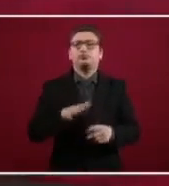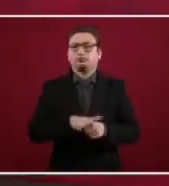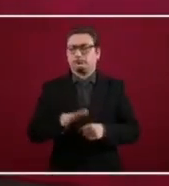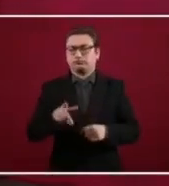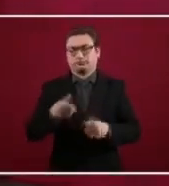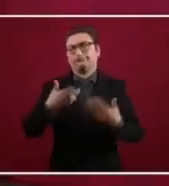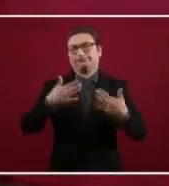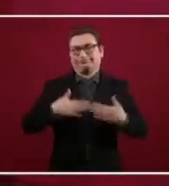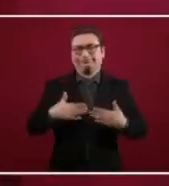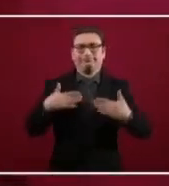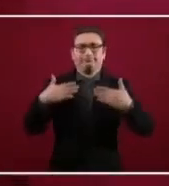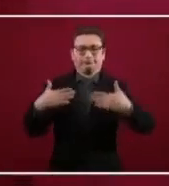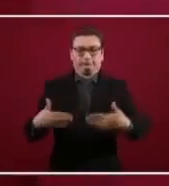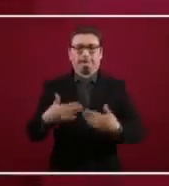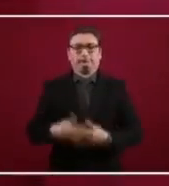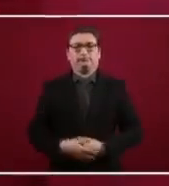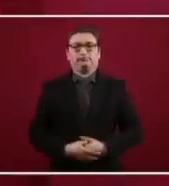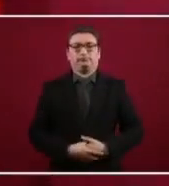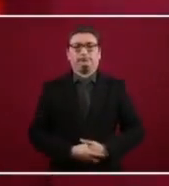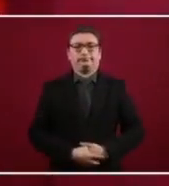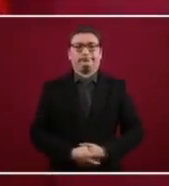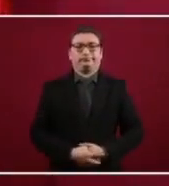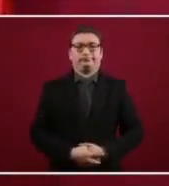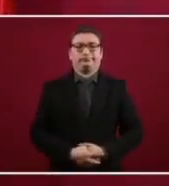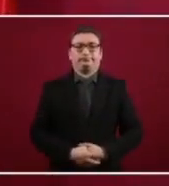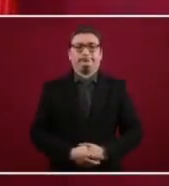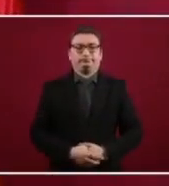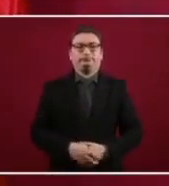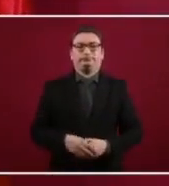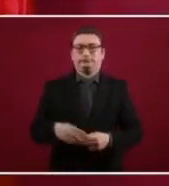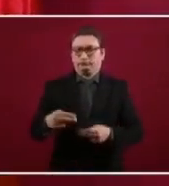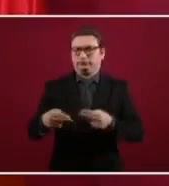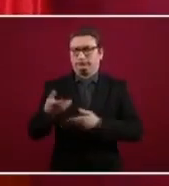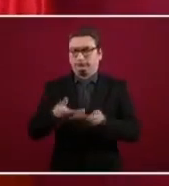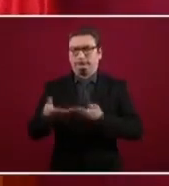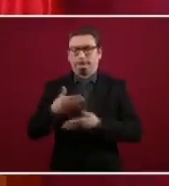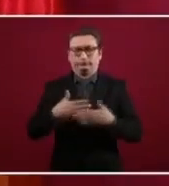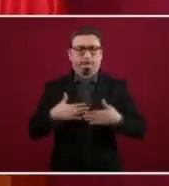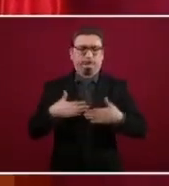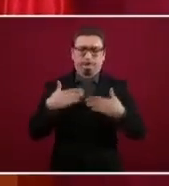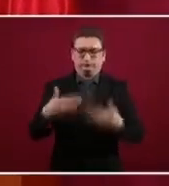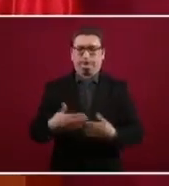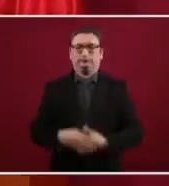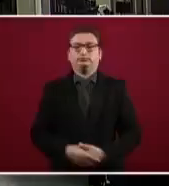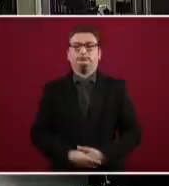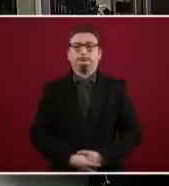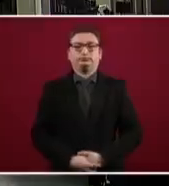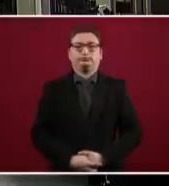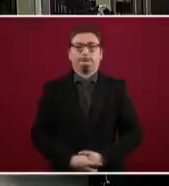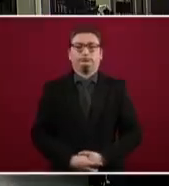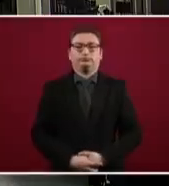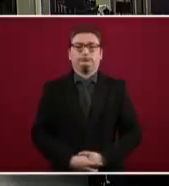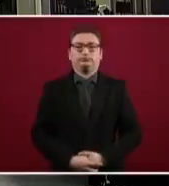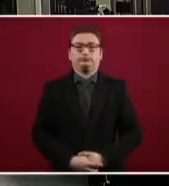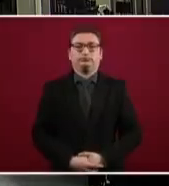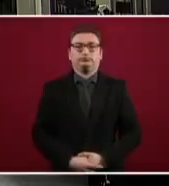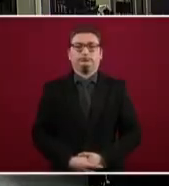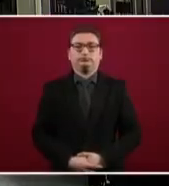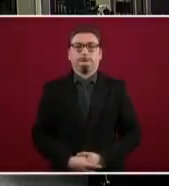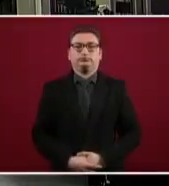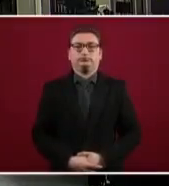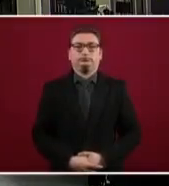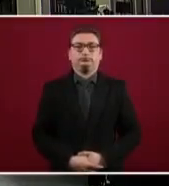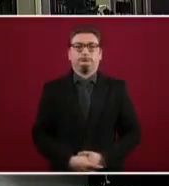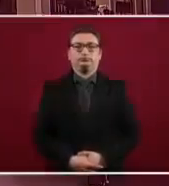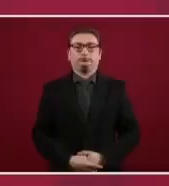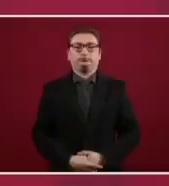confianza a los comerciales de méxico partimos de eso